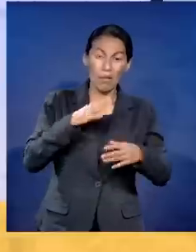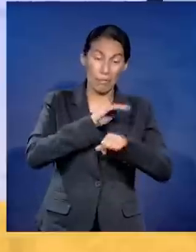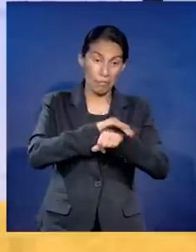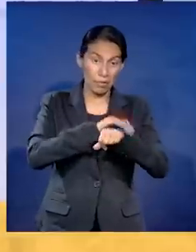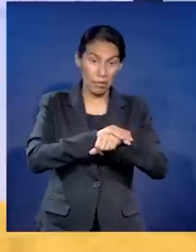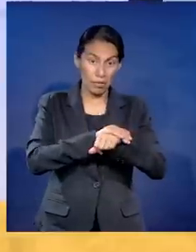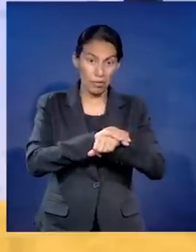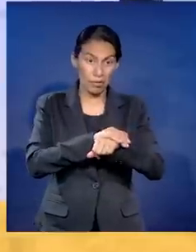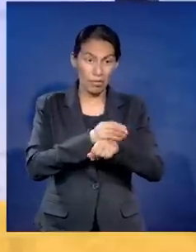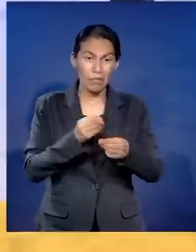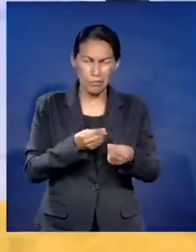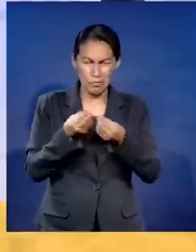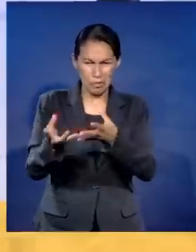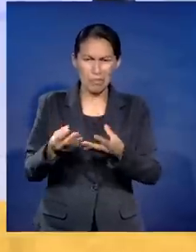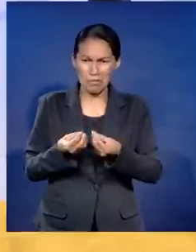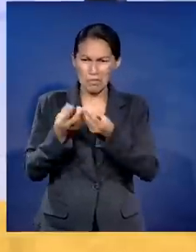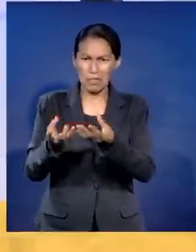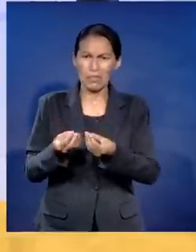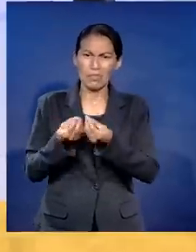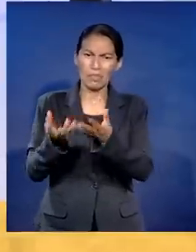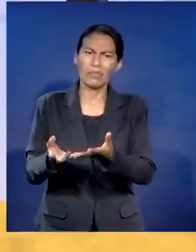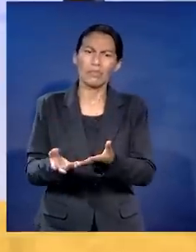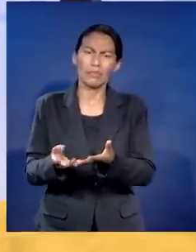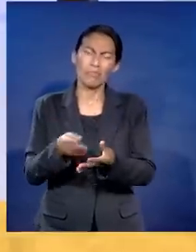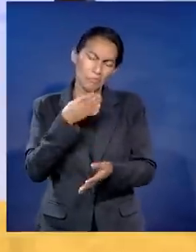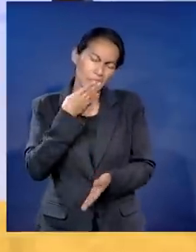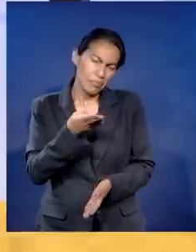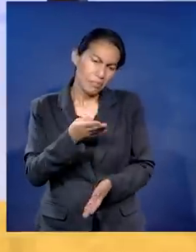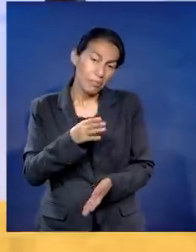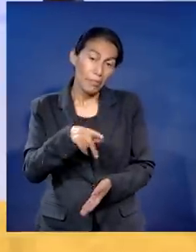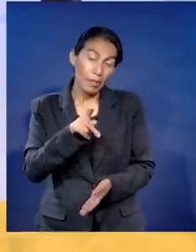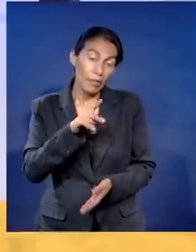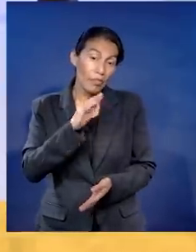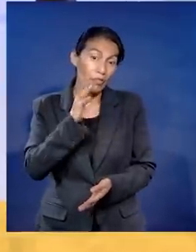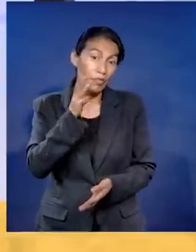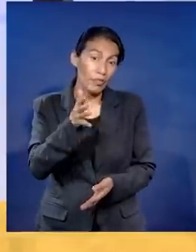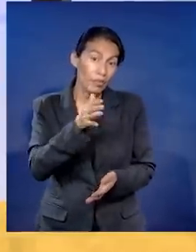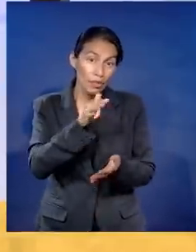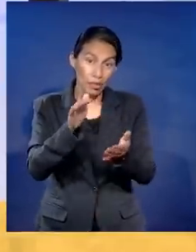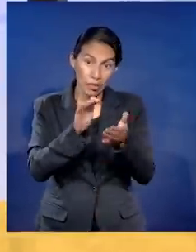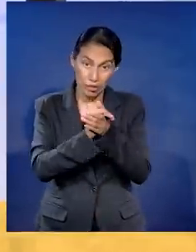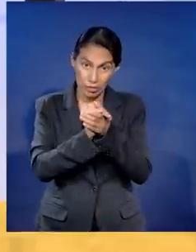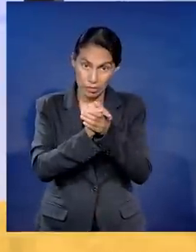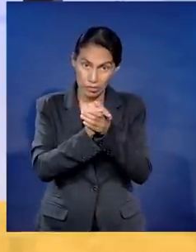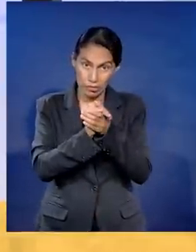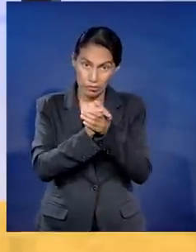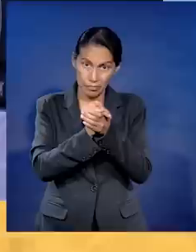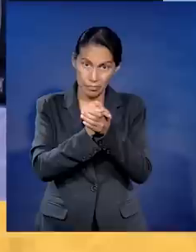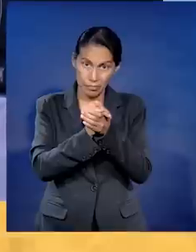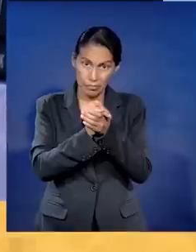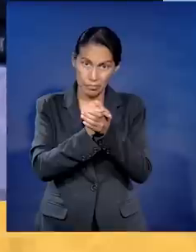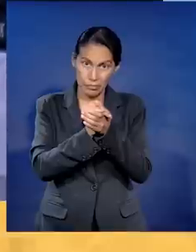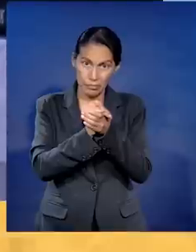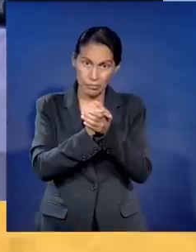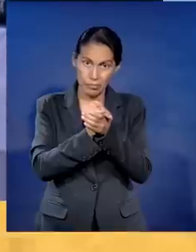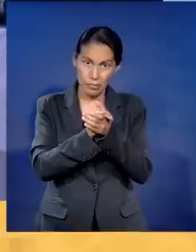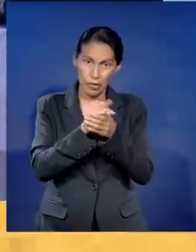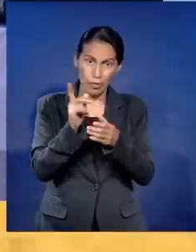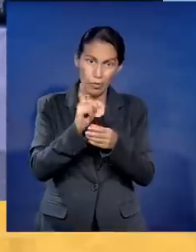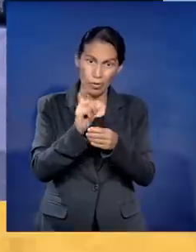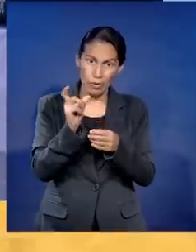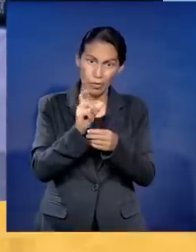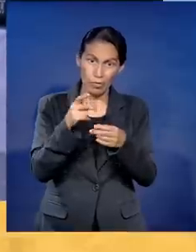dinero, tiene amigas que la rodean. No lo necesita, pero ahí estás, está bien. Pero cuando te cases con ella,